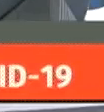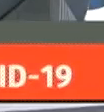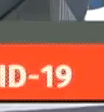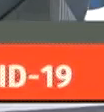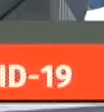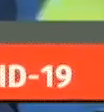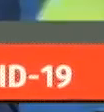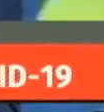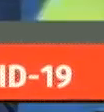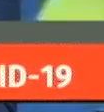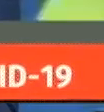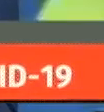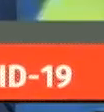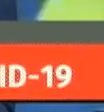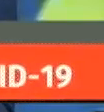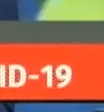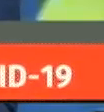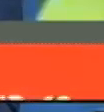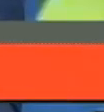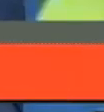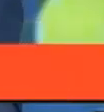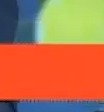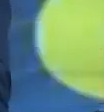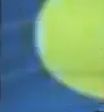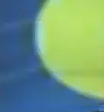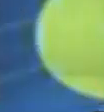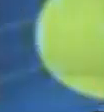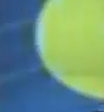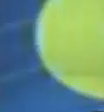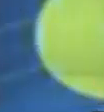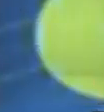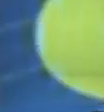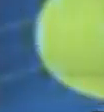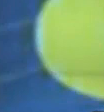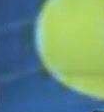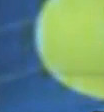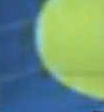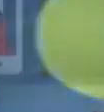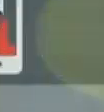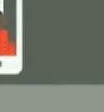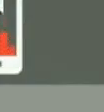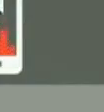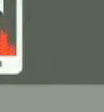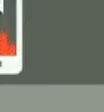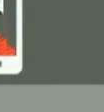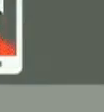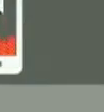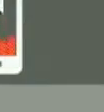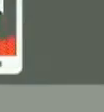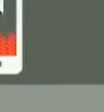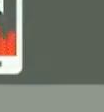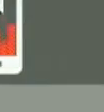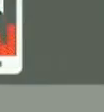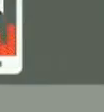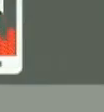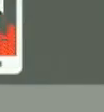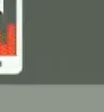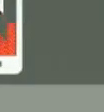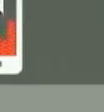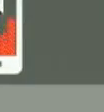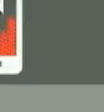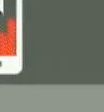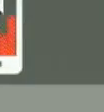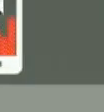poner mira, un caso. Me dicen que ya está el presidente Nicolás Maduro en línea. Adelante, presidente. Bienvenido, presidente. Yáñez, Jorge,